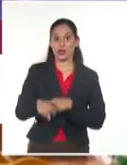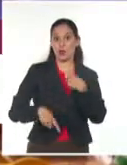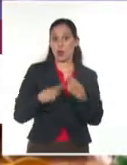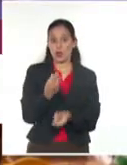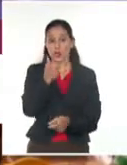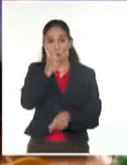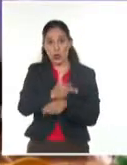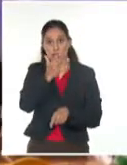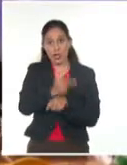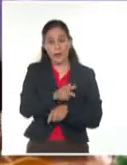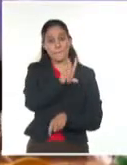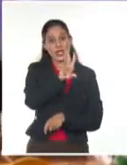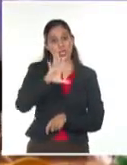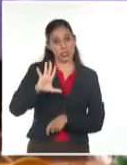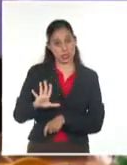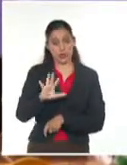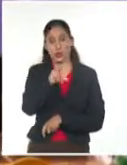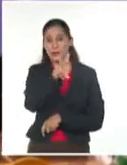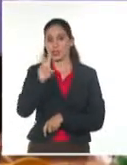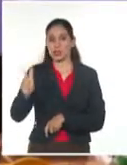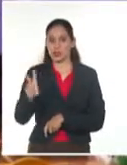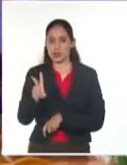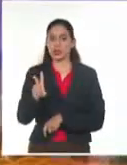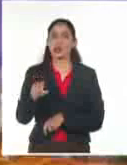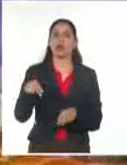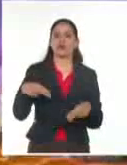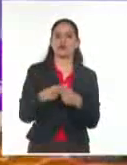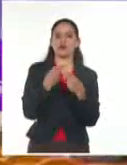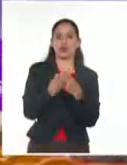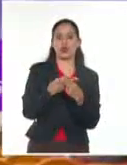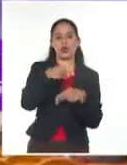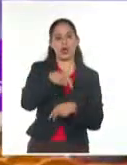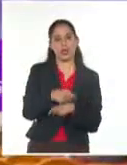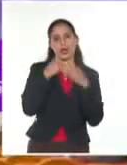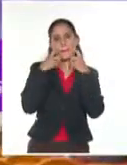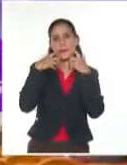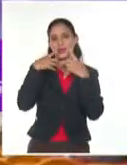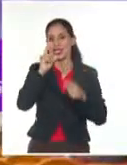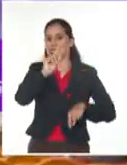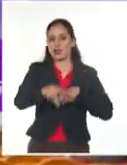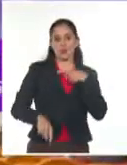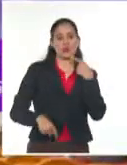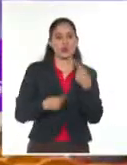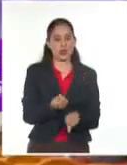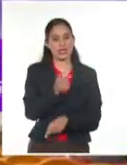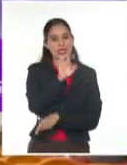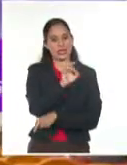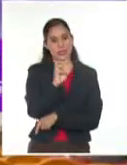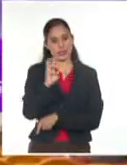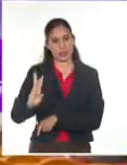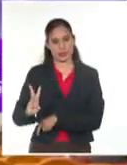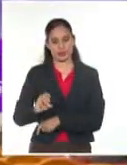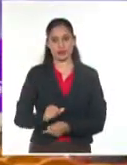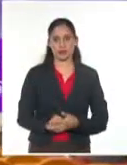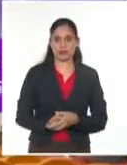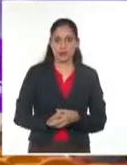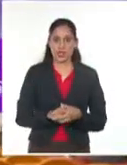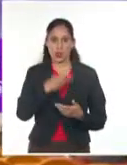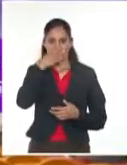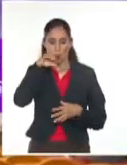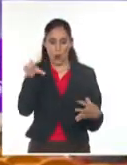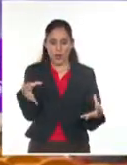cuarto 25-22 y en el tiebreak los jóvenes santillanos se impusieron 15-13. El elenco cubano dominó el